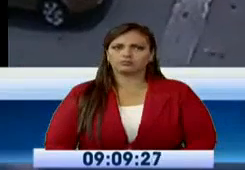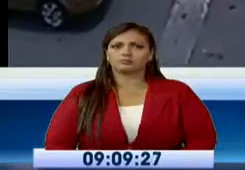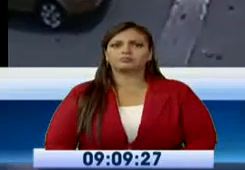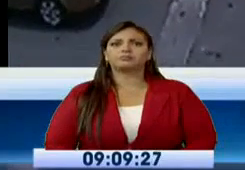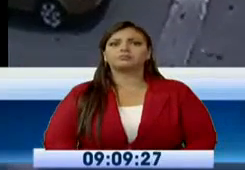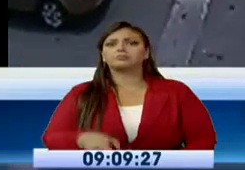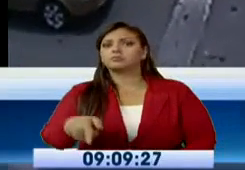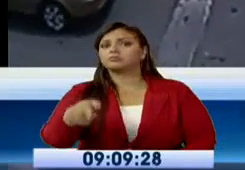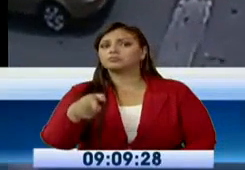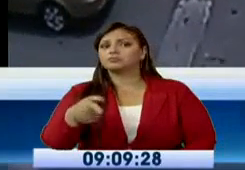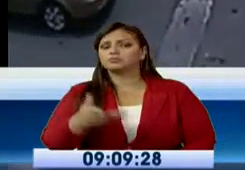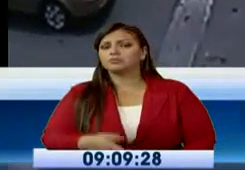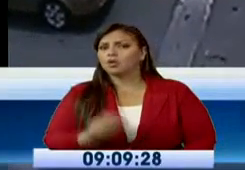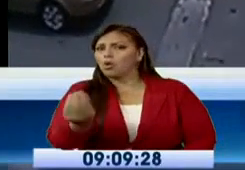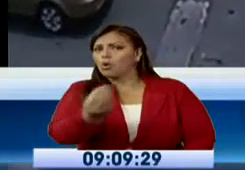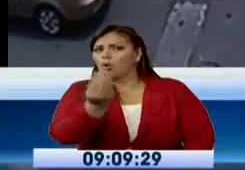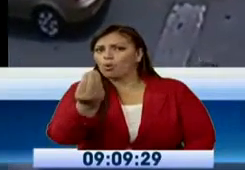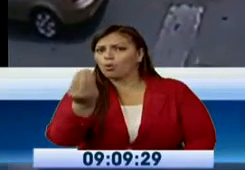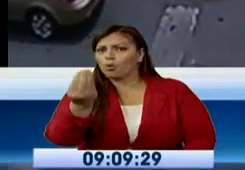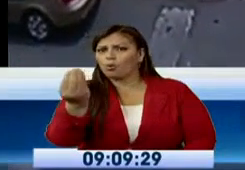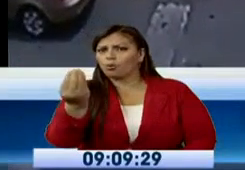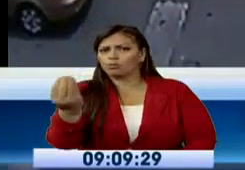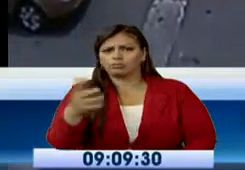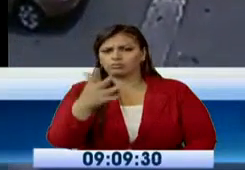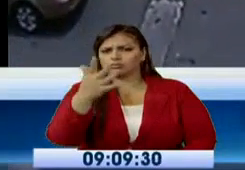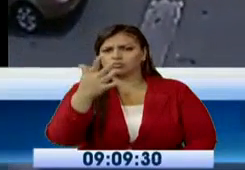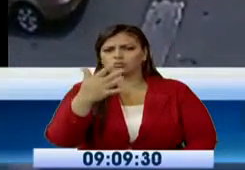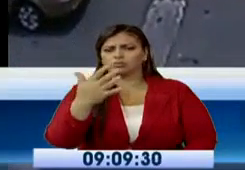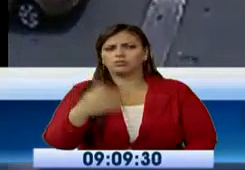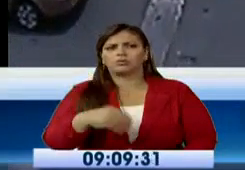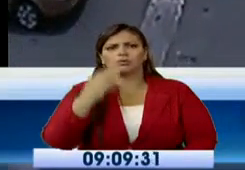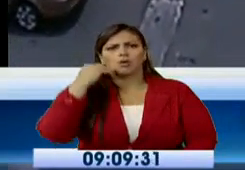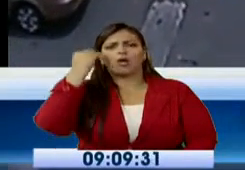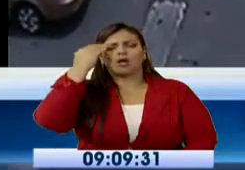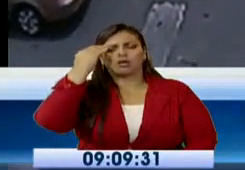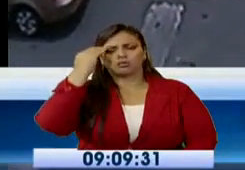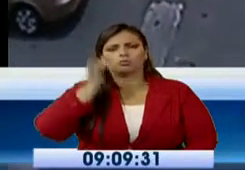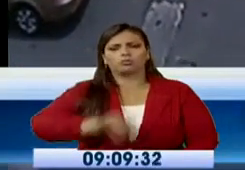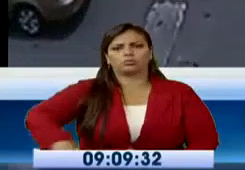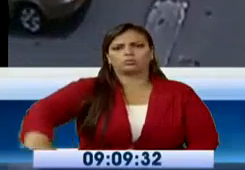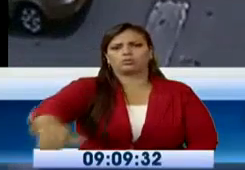se encontraron a menores de edad, como inicialmente se había dado